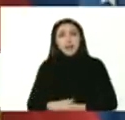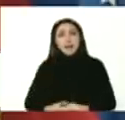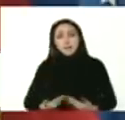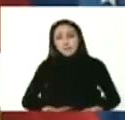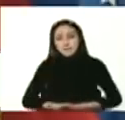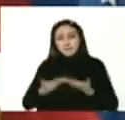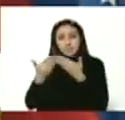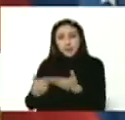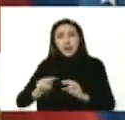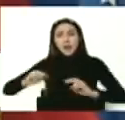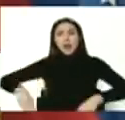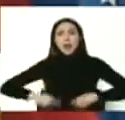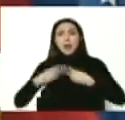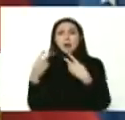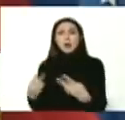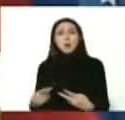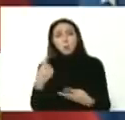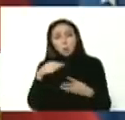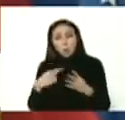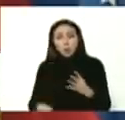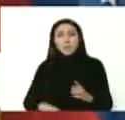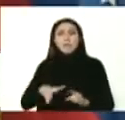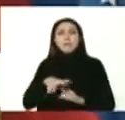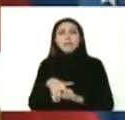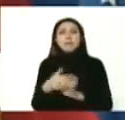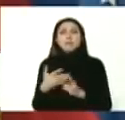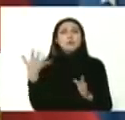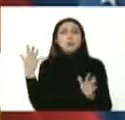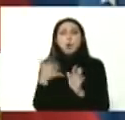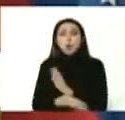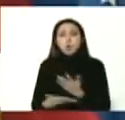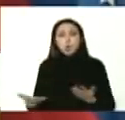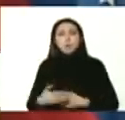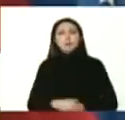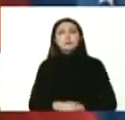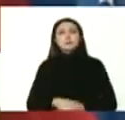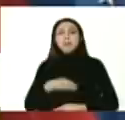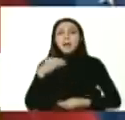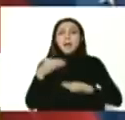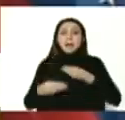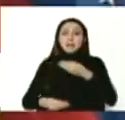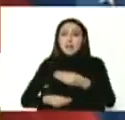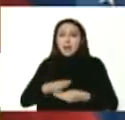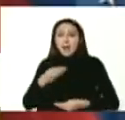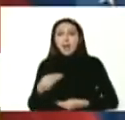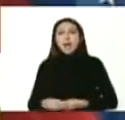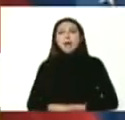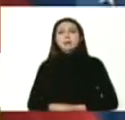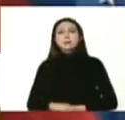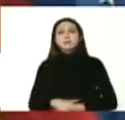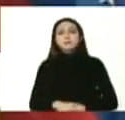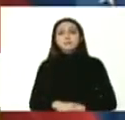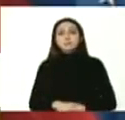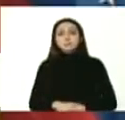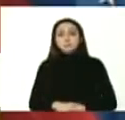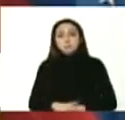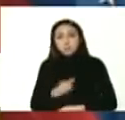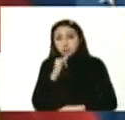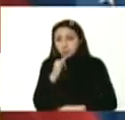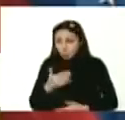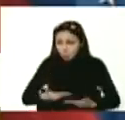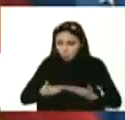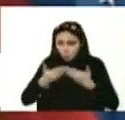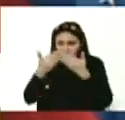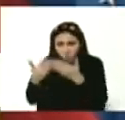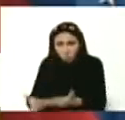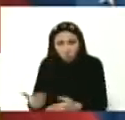la actualización de las causas sobre la que ya se ha hecho o se ha suministrado información en los